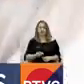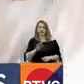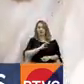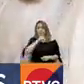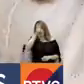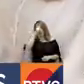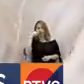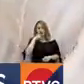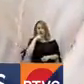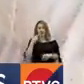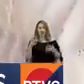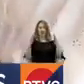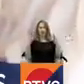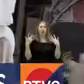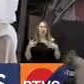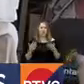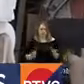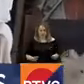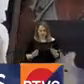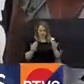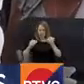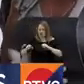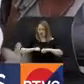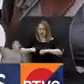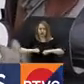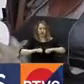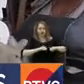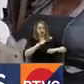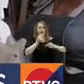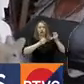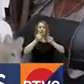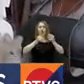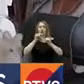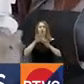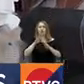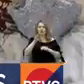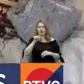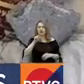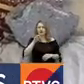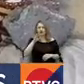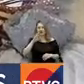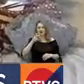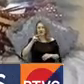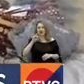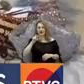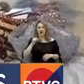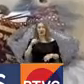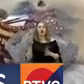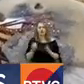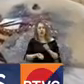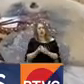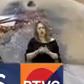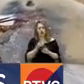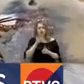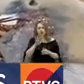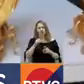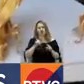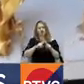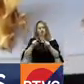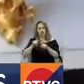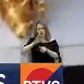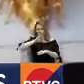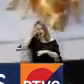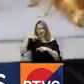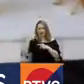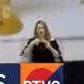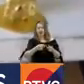fue de mucho provecho para la reactivación económica en barichara productos tradicionales como la tejeduría en ganchillo otter al vertical